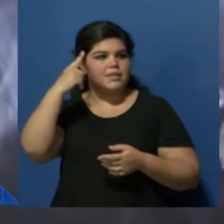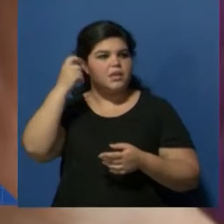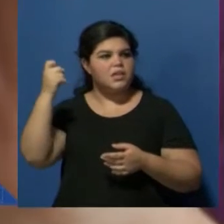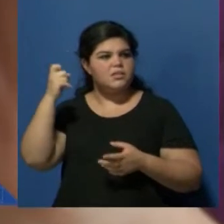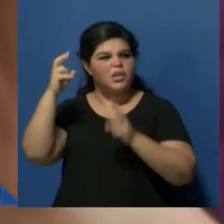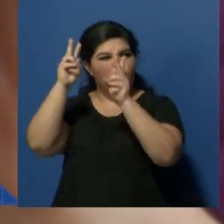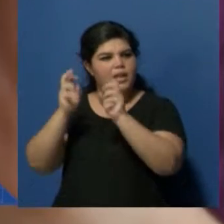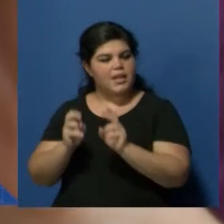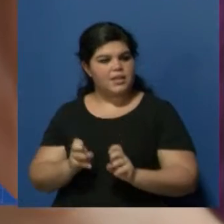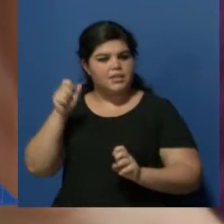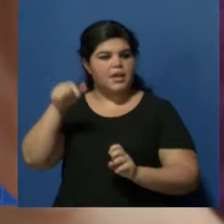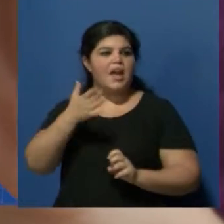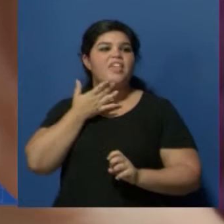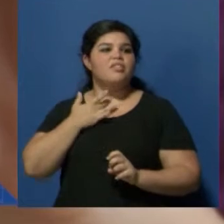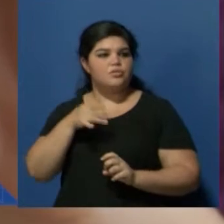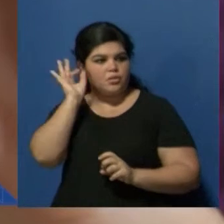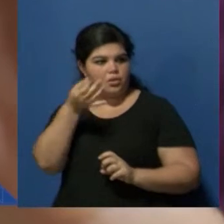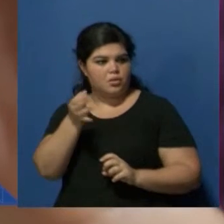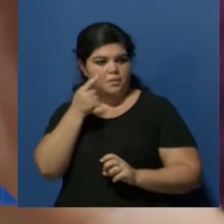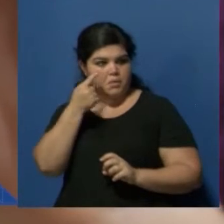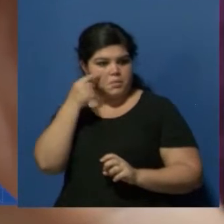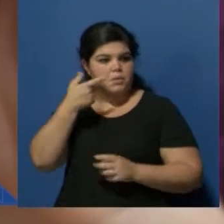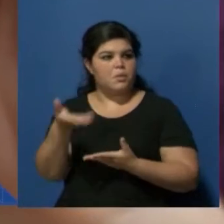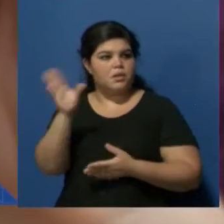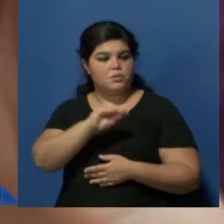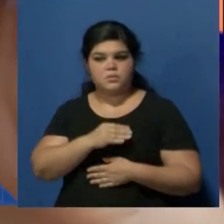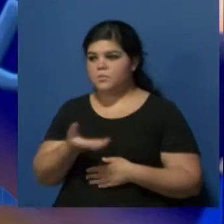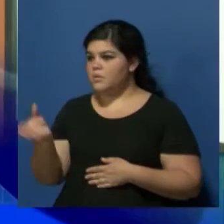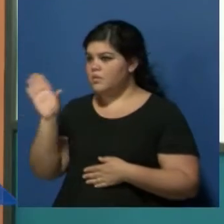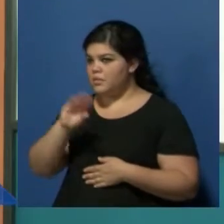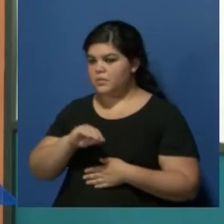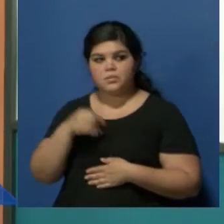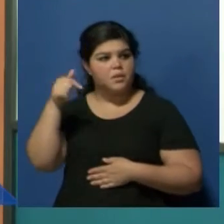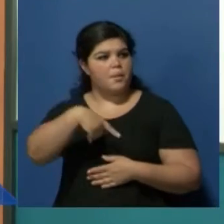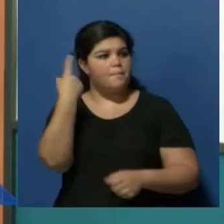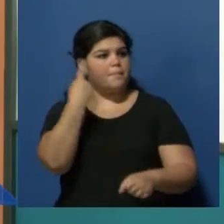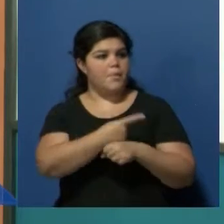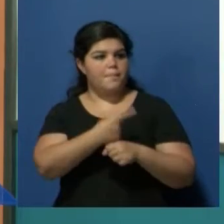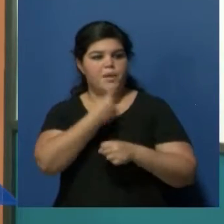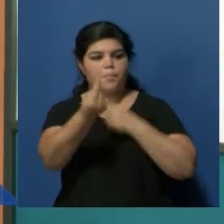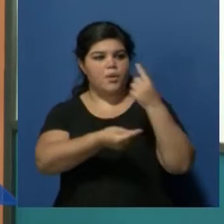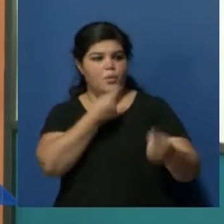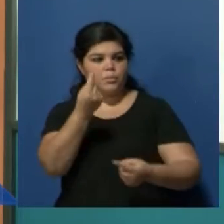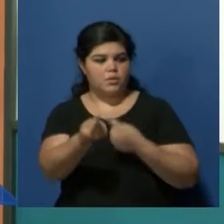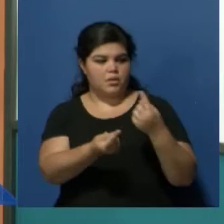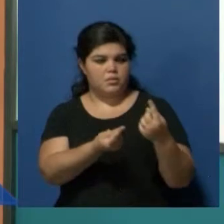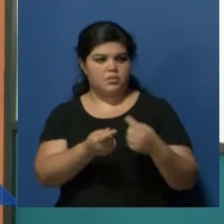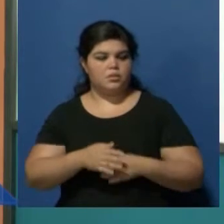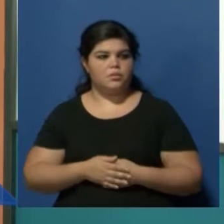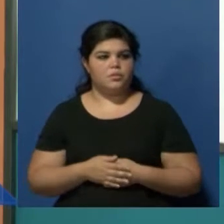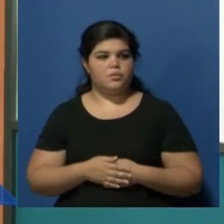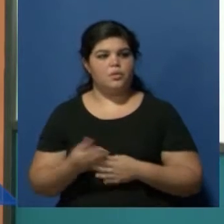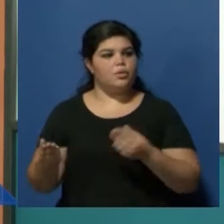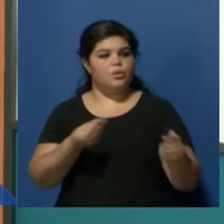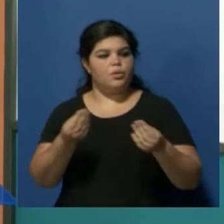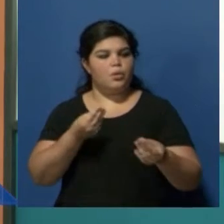especialista en adicciones, a quien saludamos, está aquí con nosotros. Buenas noches. Buenas noches. Bueno, queríamos preguntarte en primer lugar, ¿cuándo el consumo de sustancias se